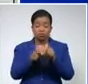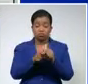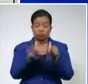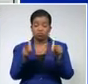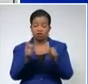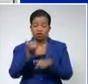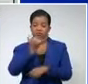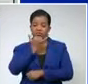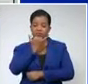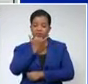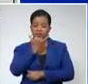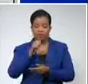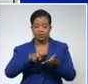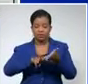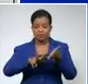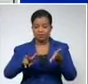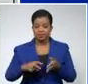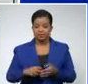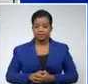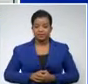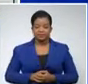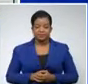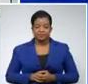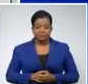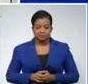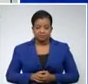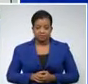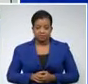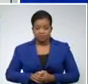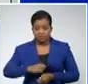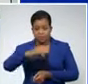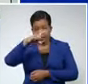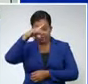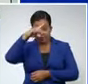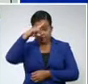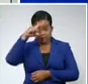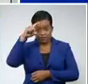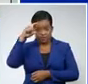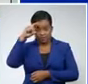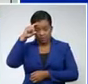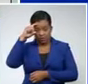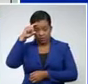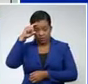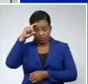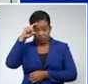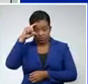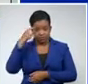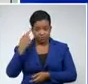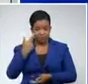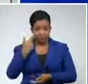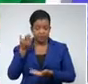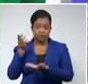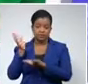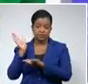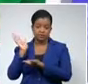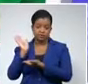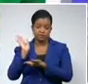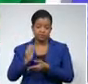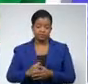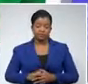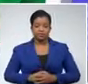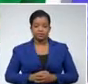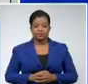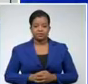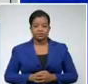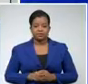el territorio. Santi Espíritus, ahí tienen ustedes la curva, realmente un